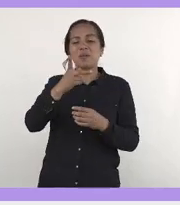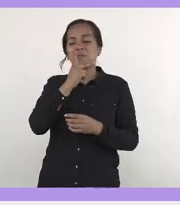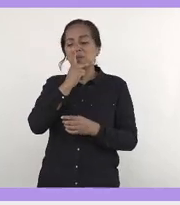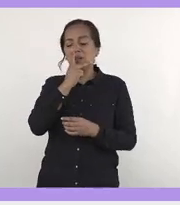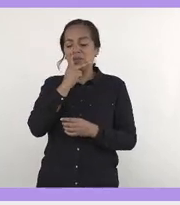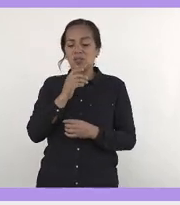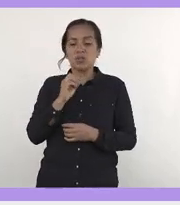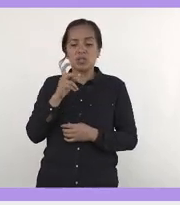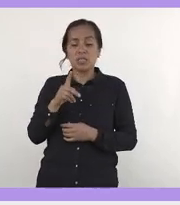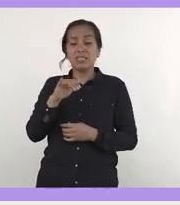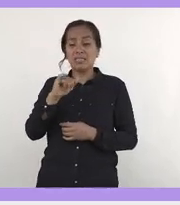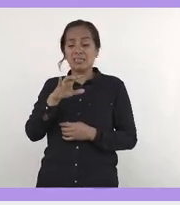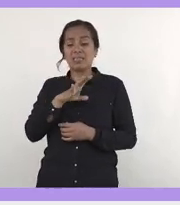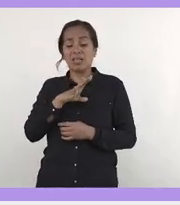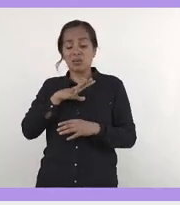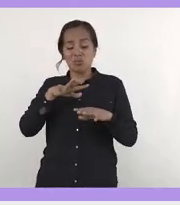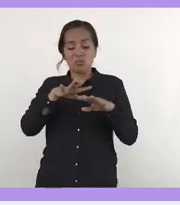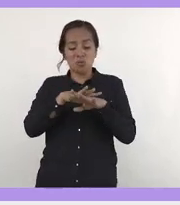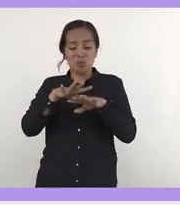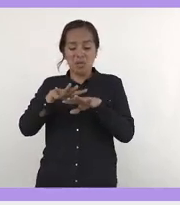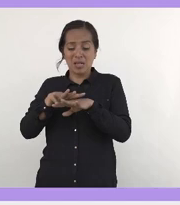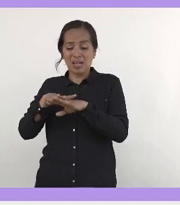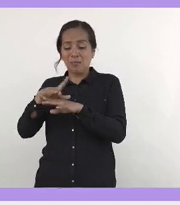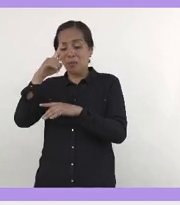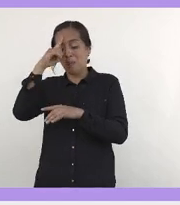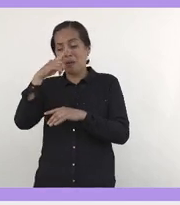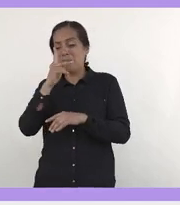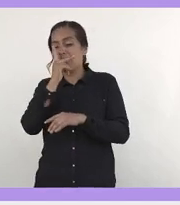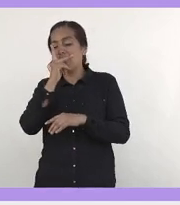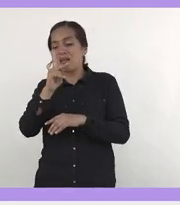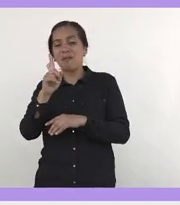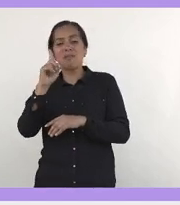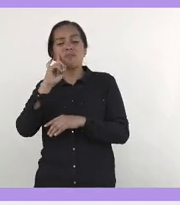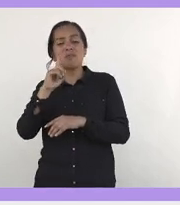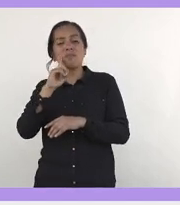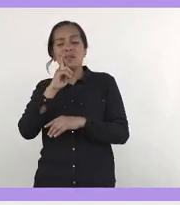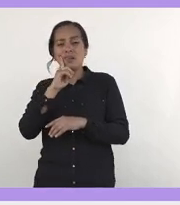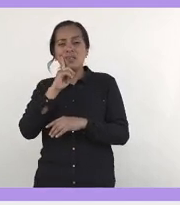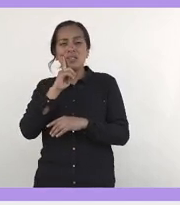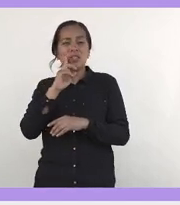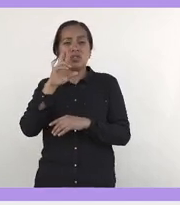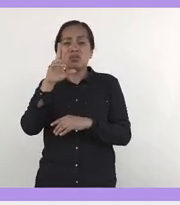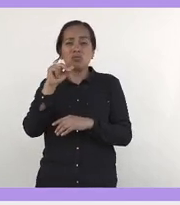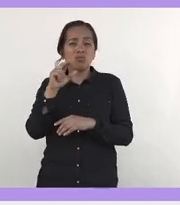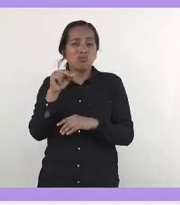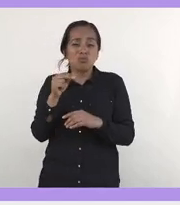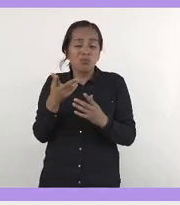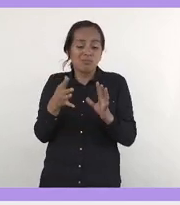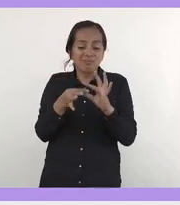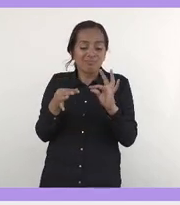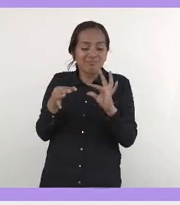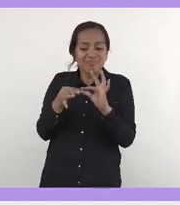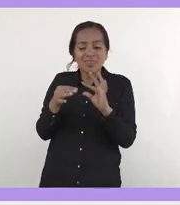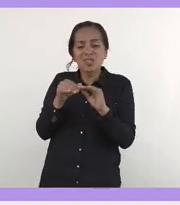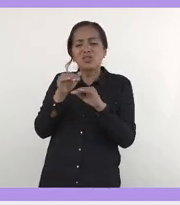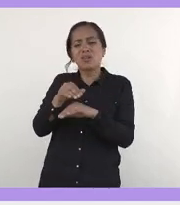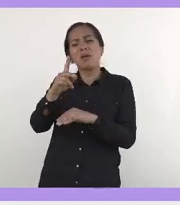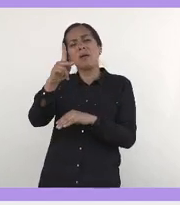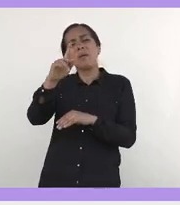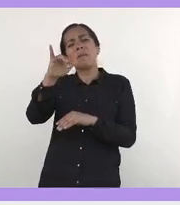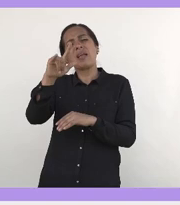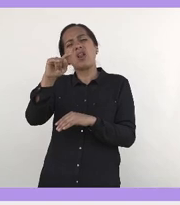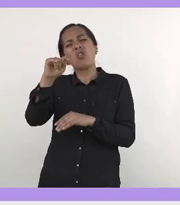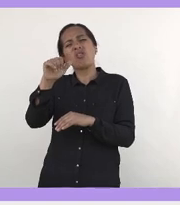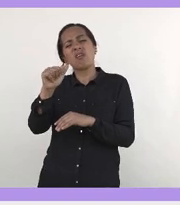a pesar de que existe Todo un campeonato femenil y demás de de automovilismo bueno no hablamos de las pelotas no y hay gente que dice pilota